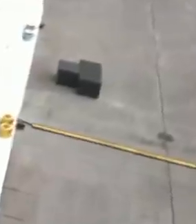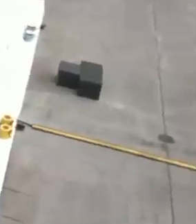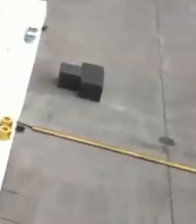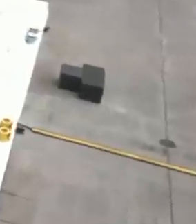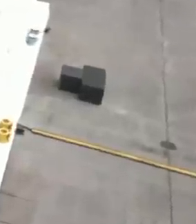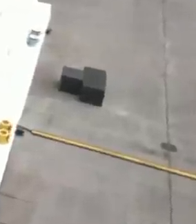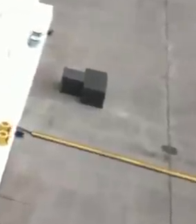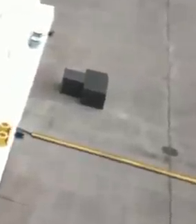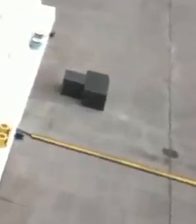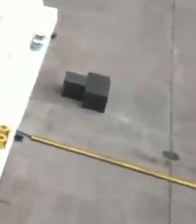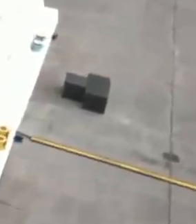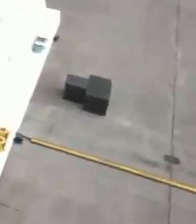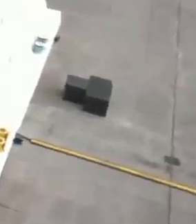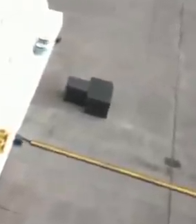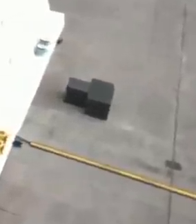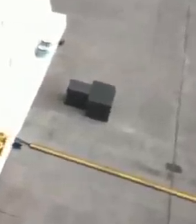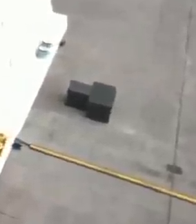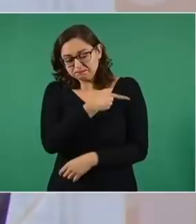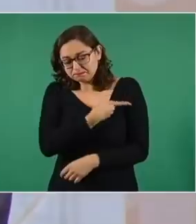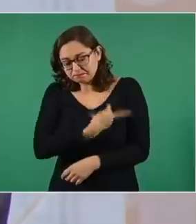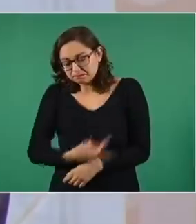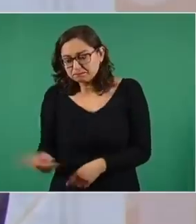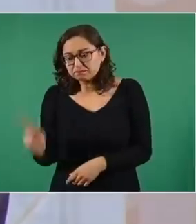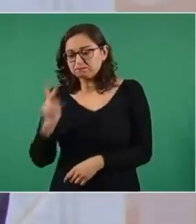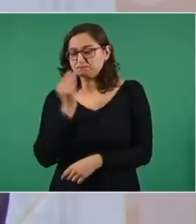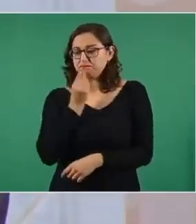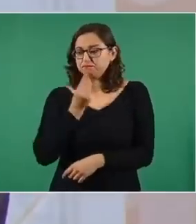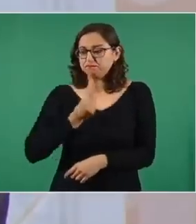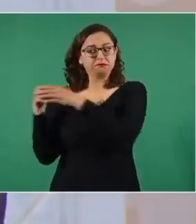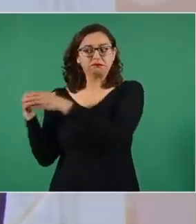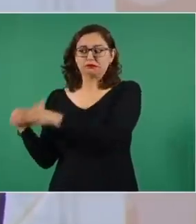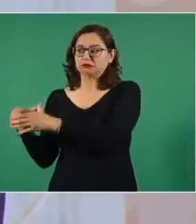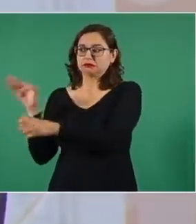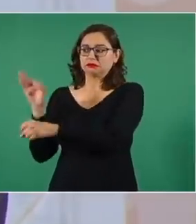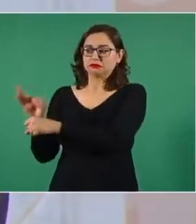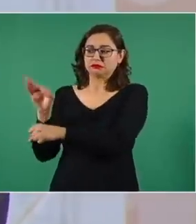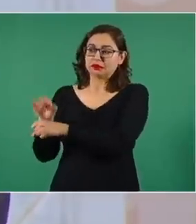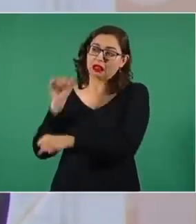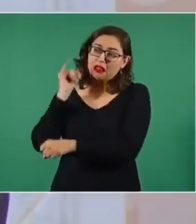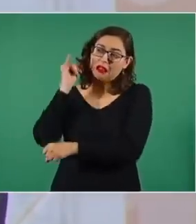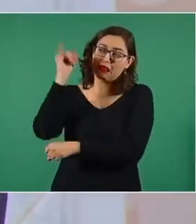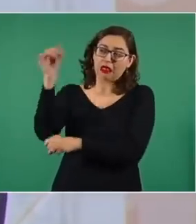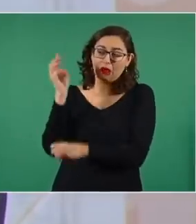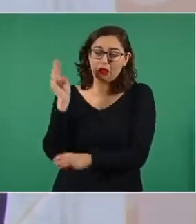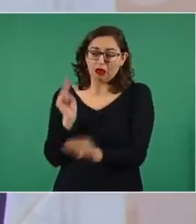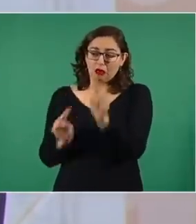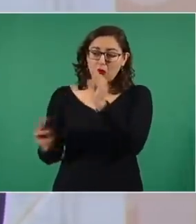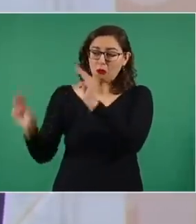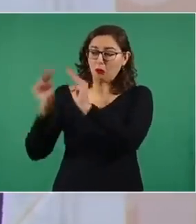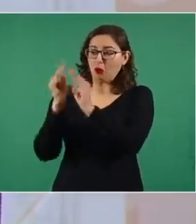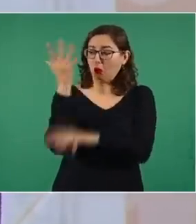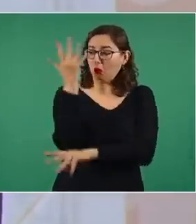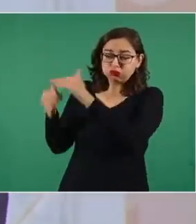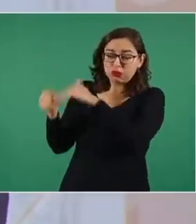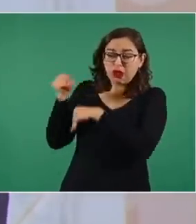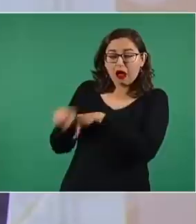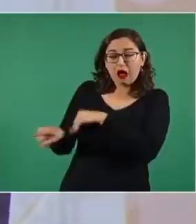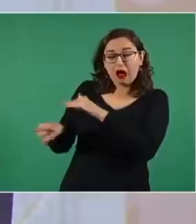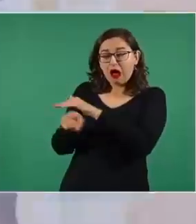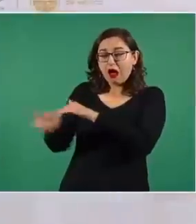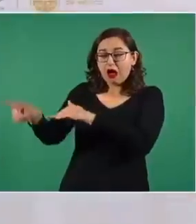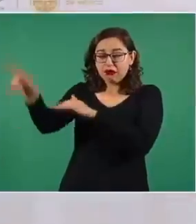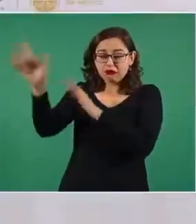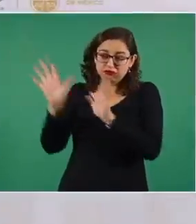2 opciones: sobrevivir en la pobreza, en zonas de refugio, en la sierra, los pantanos o en la selva, porque